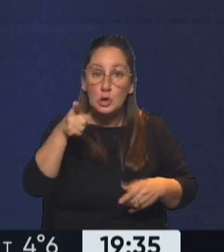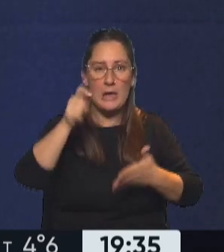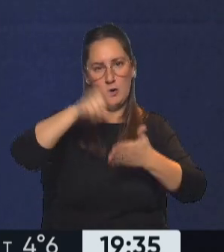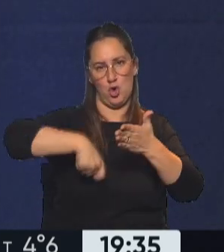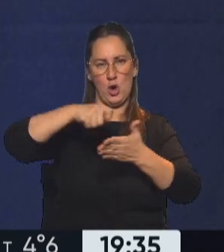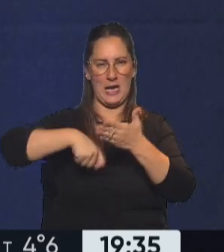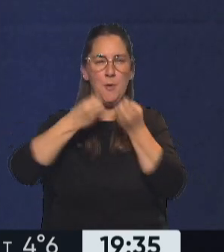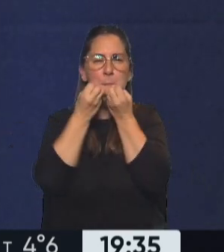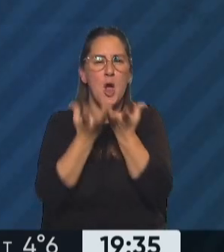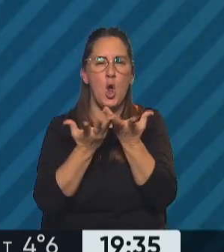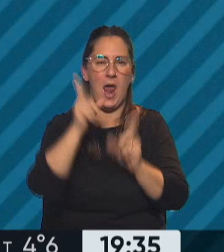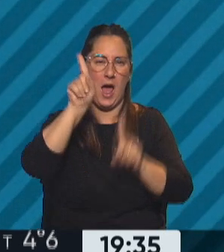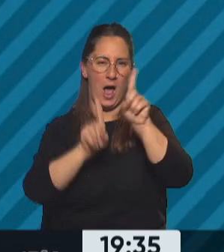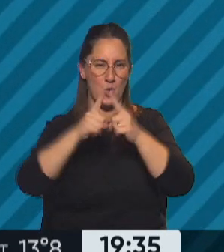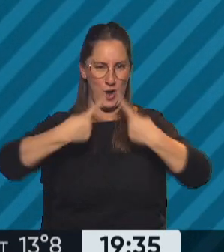algunas cosas.